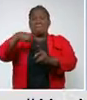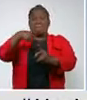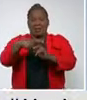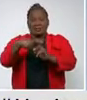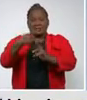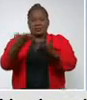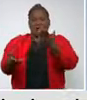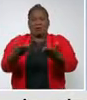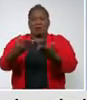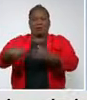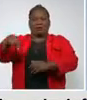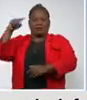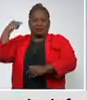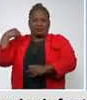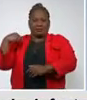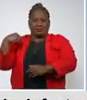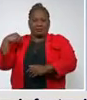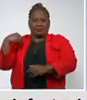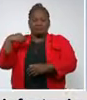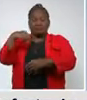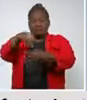ayer. De los